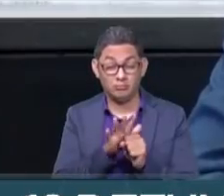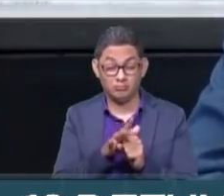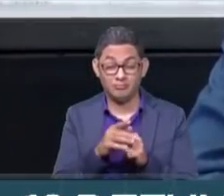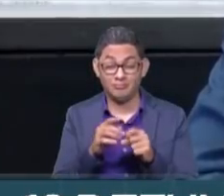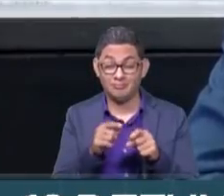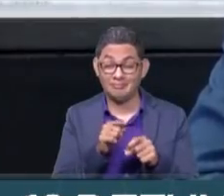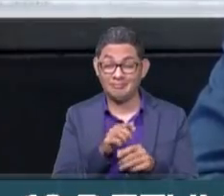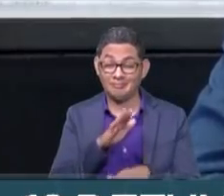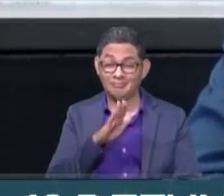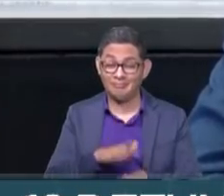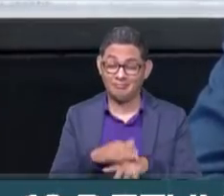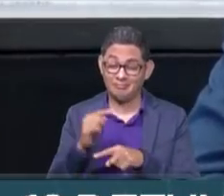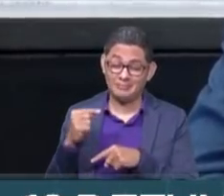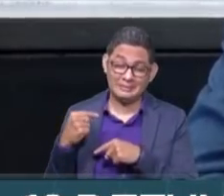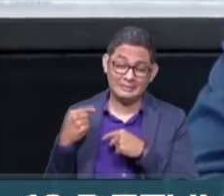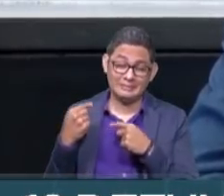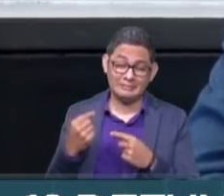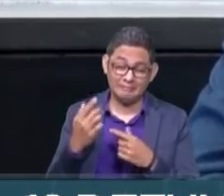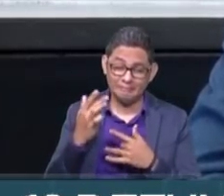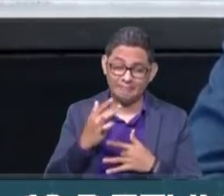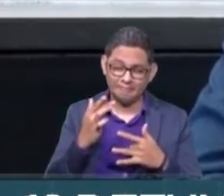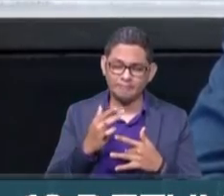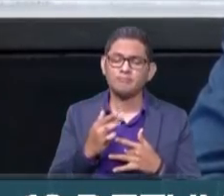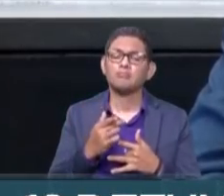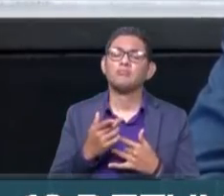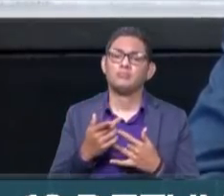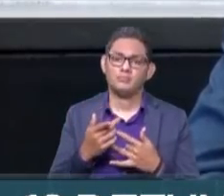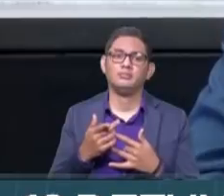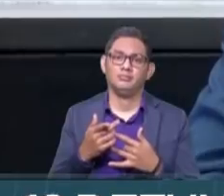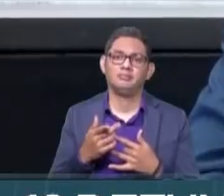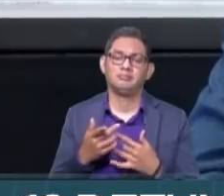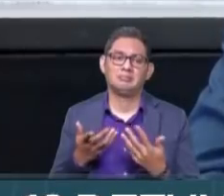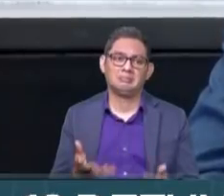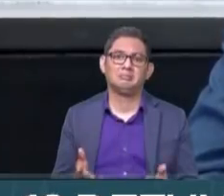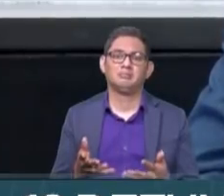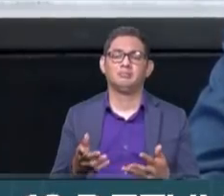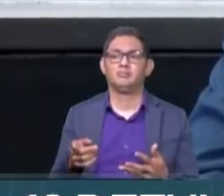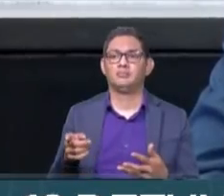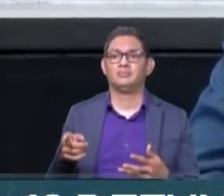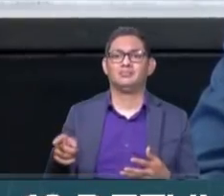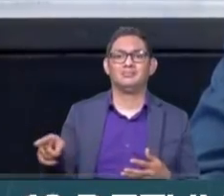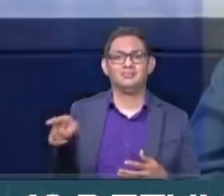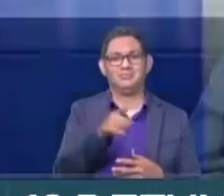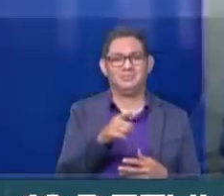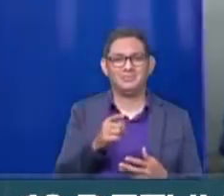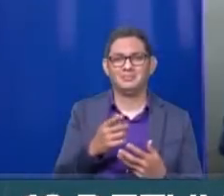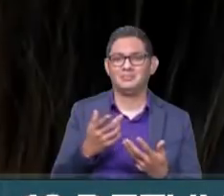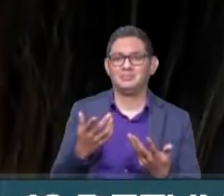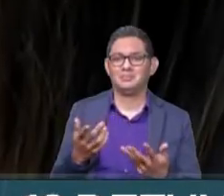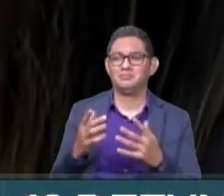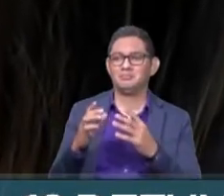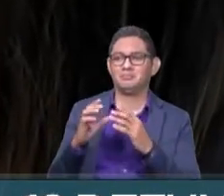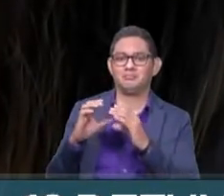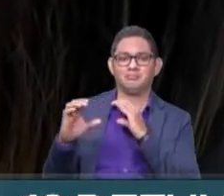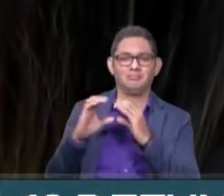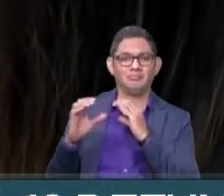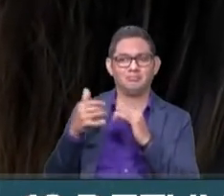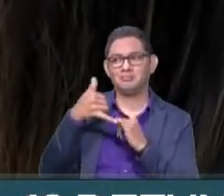por el COVID-19 ha servido para que la metodología de atención a través de la